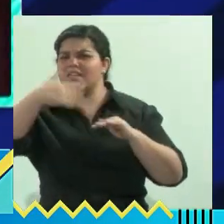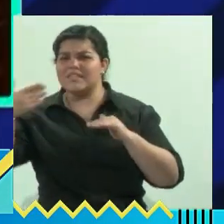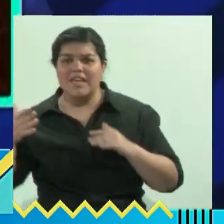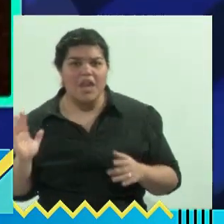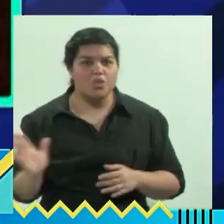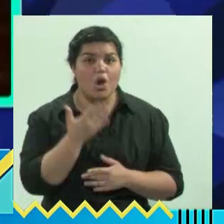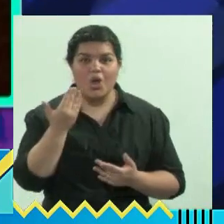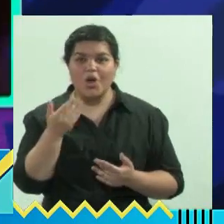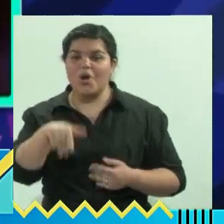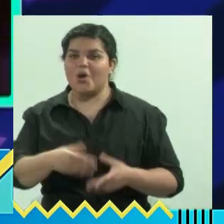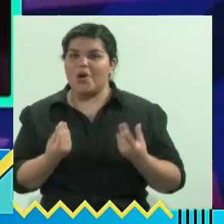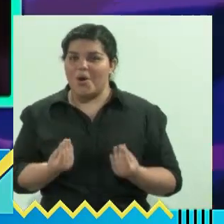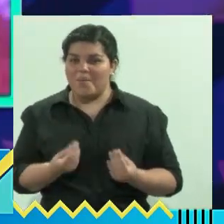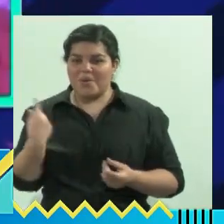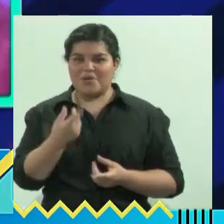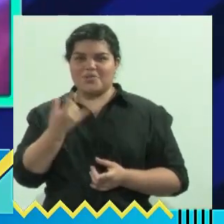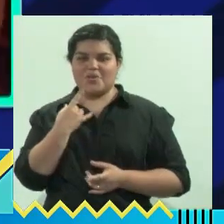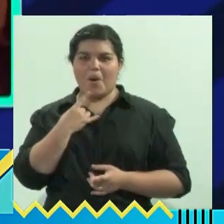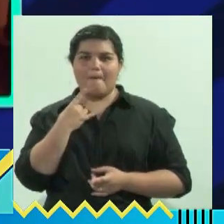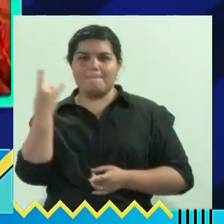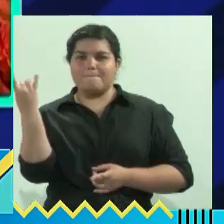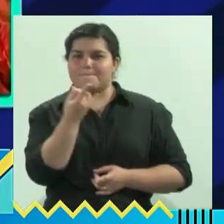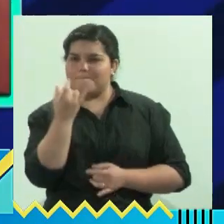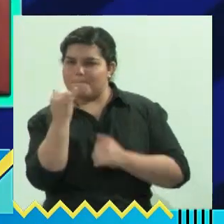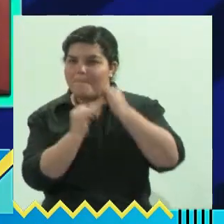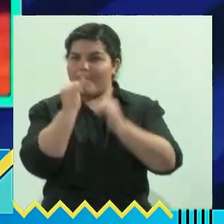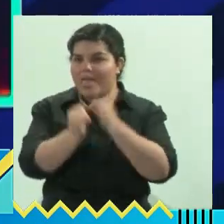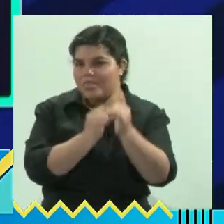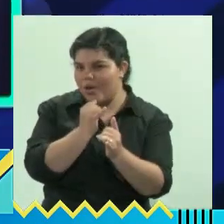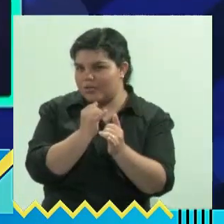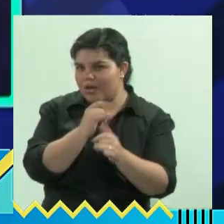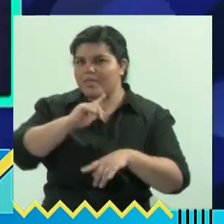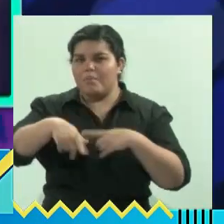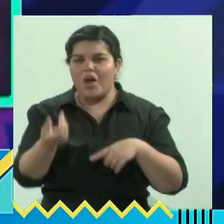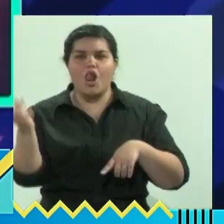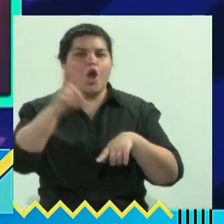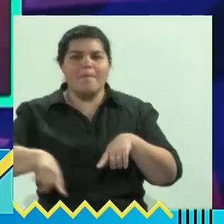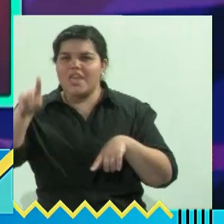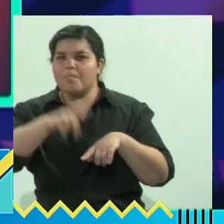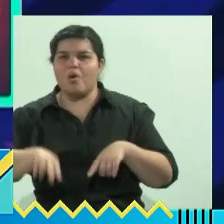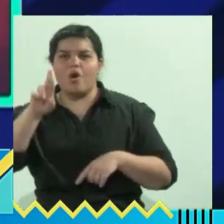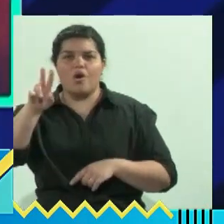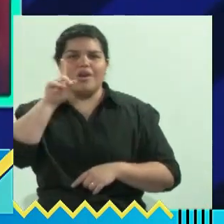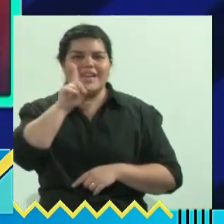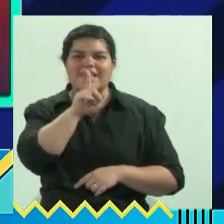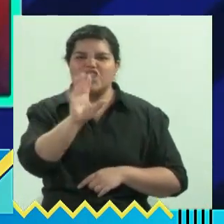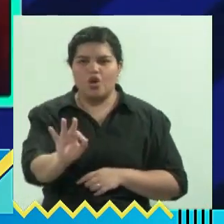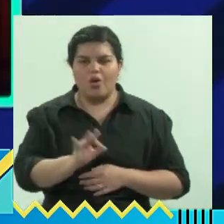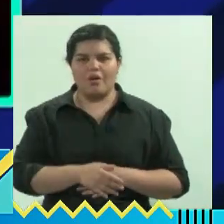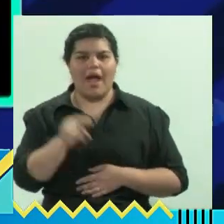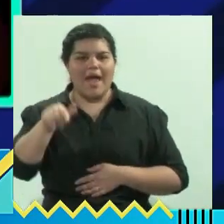mundo, vamos a ver cómo los mitos se van transformando en ritos. En Coco vemos cómo el mito es